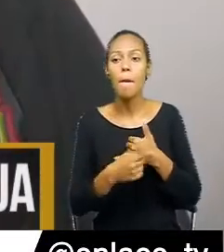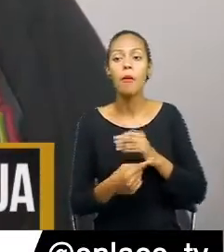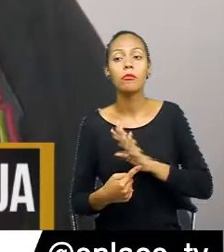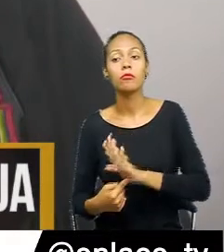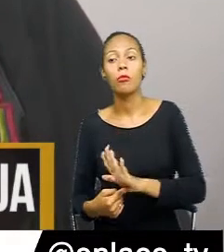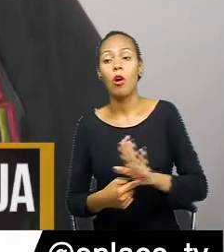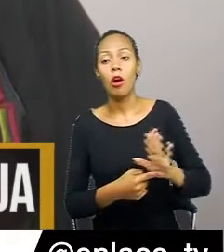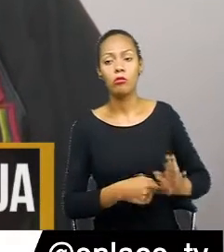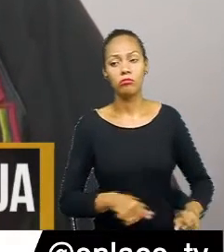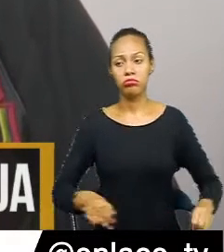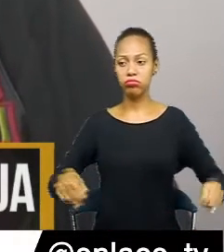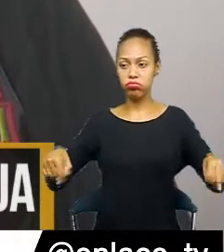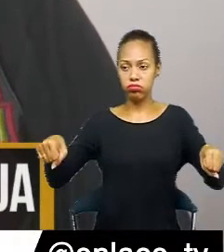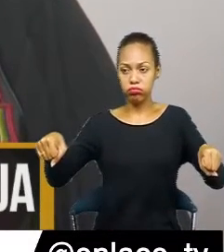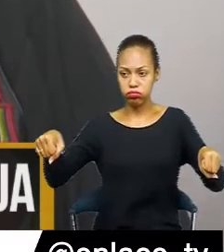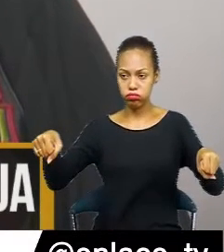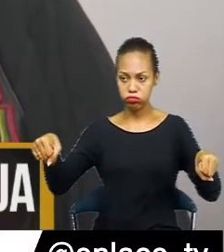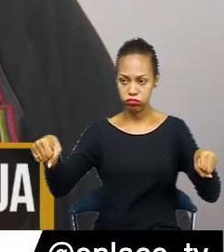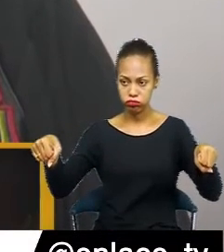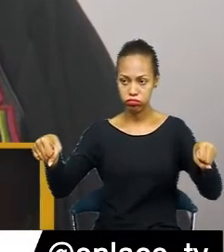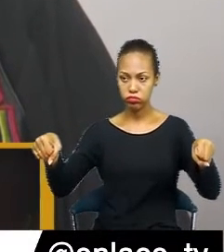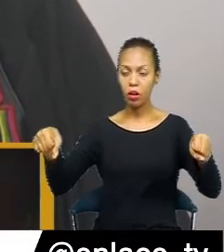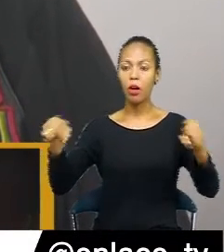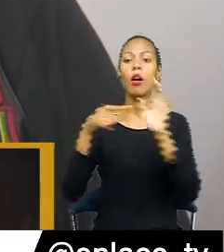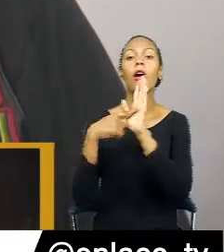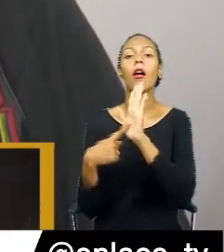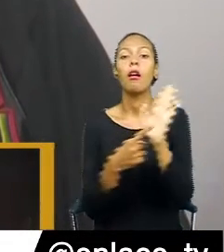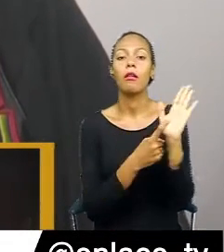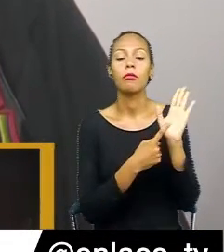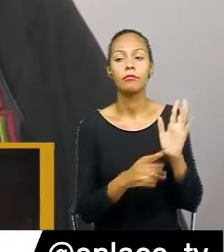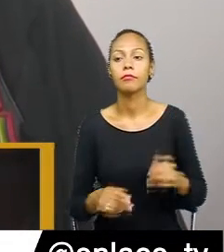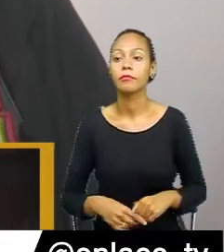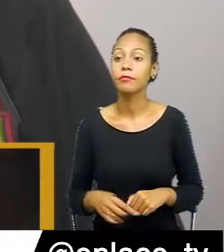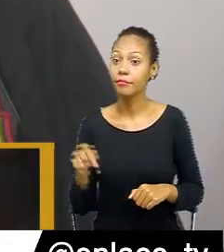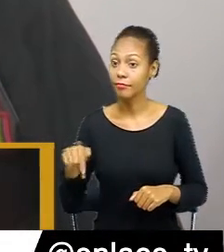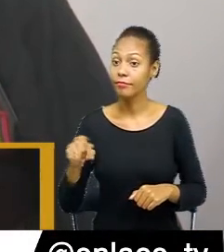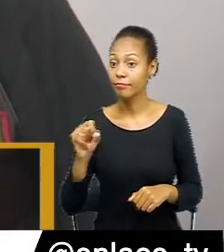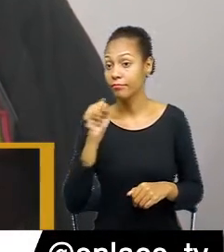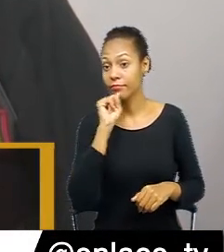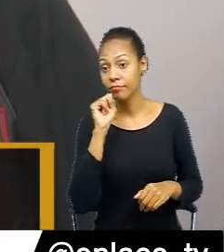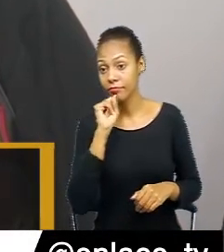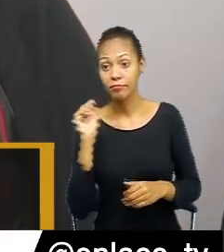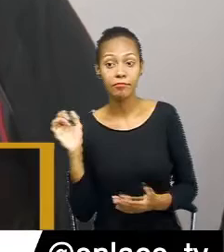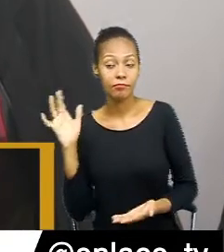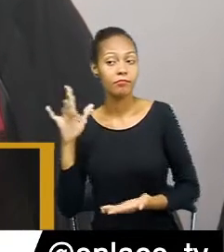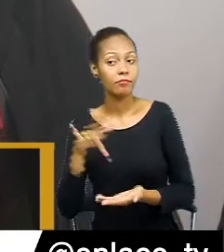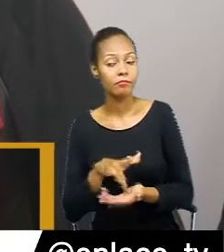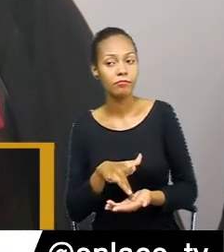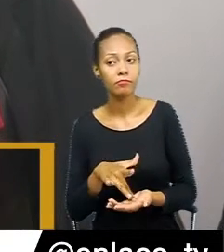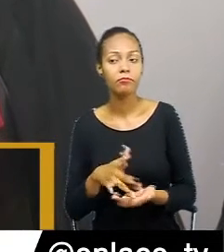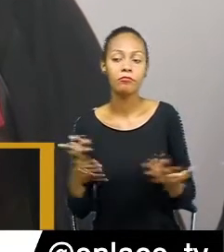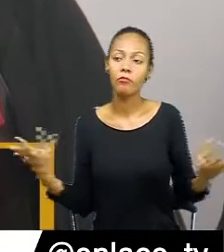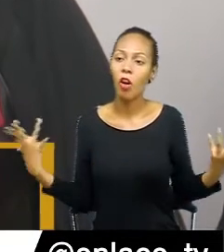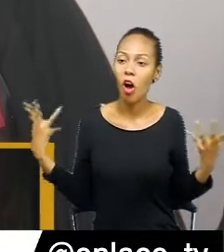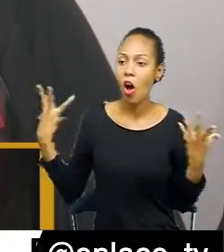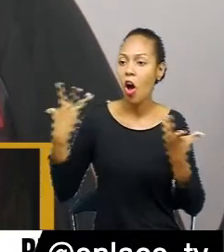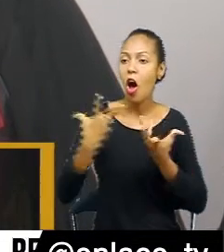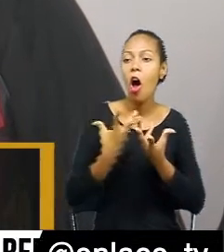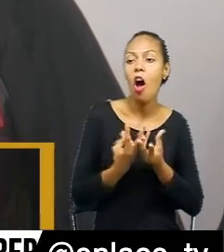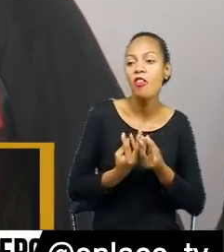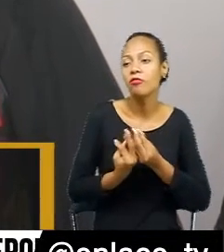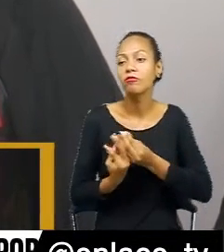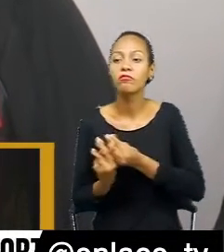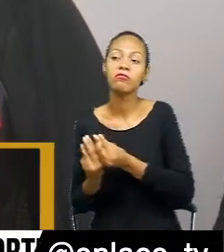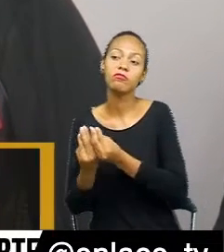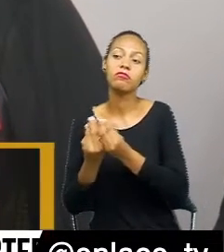a tener nuestro tercer rally nacional acá en la hermosa Barranca Bermeja, en donde nos encontraremos más o